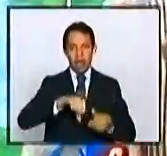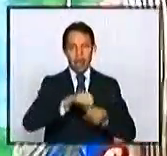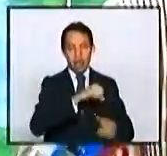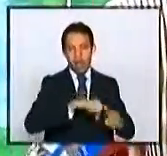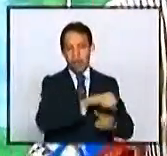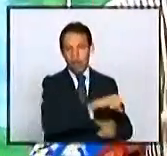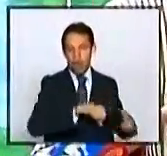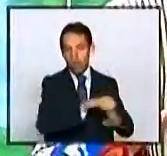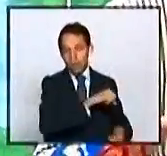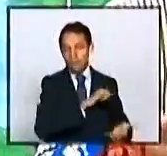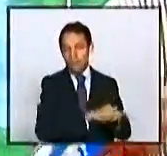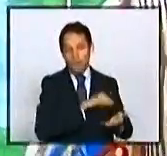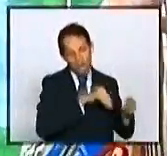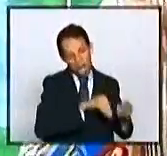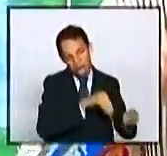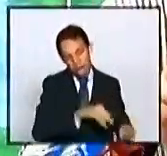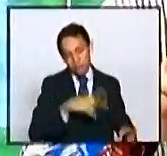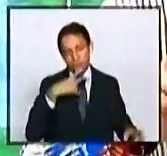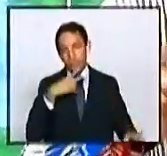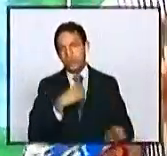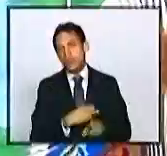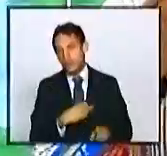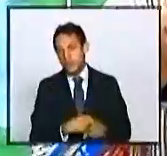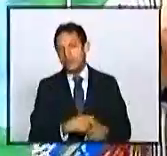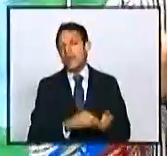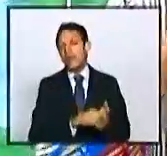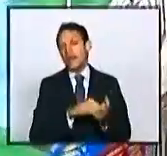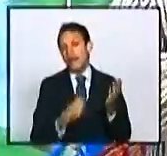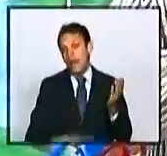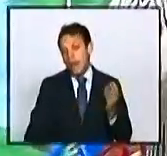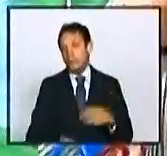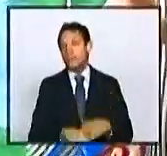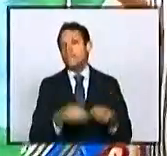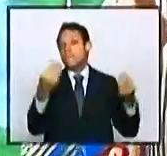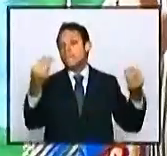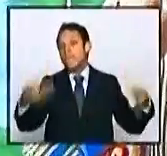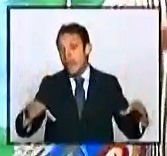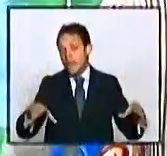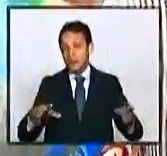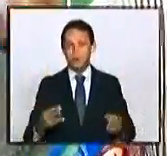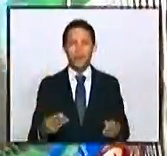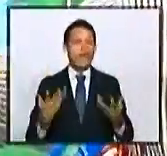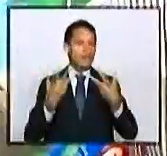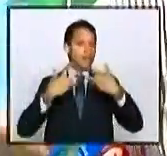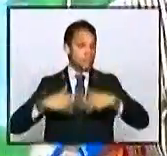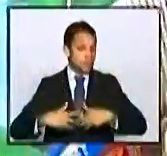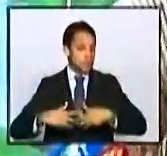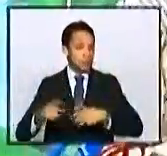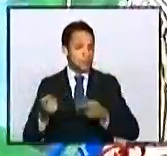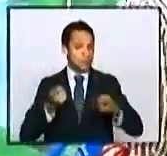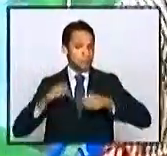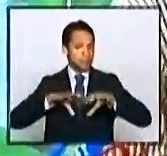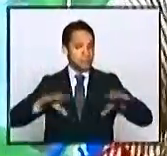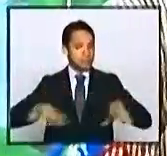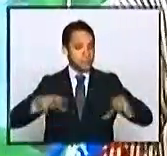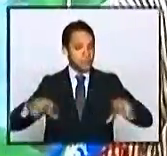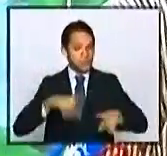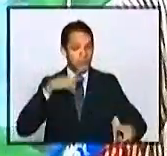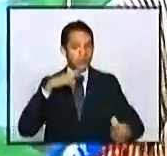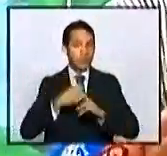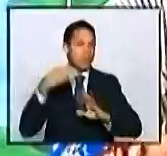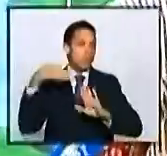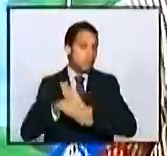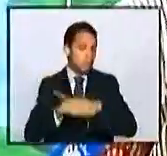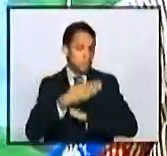persona en un puesto de trabajo son costos que no son dinero directo para la empresa, pero en términos de productividad sí significan